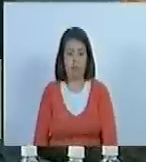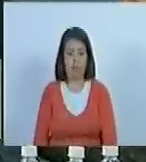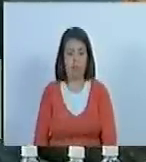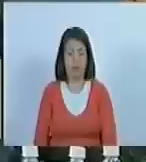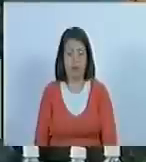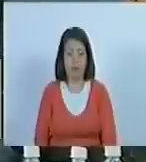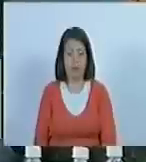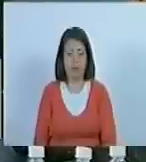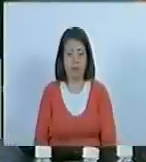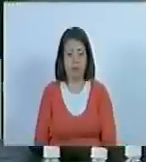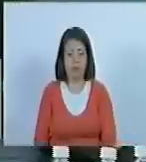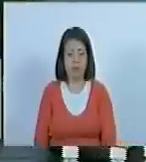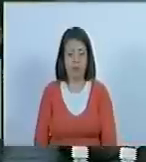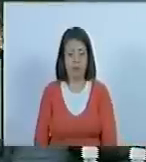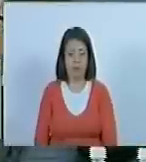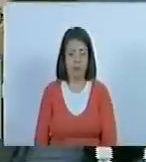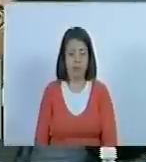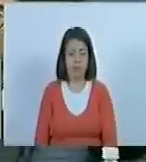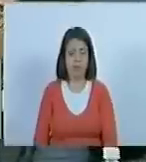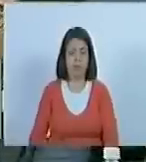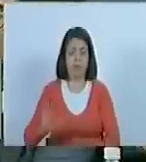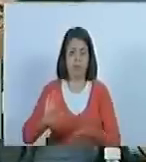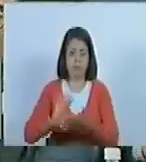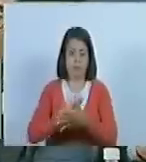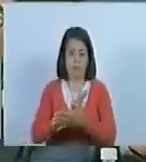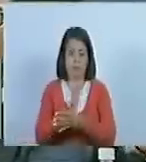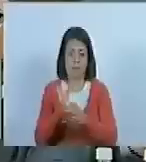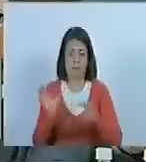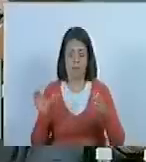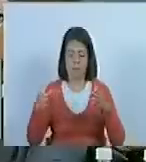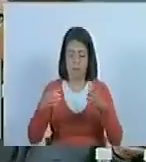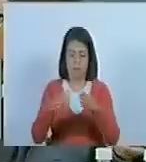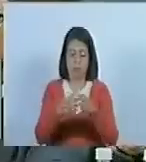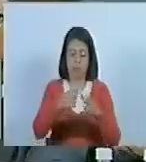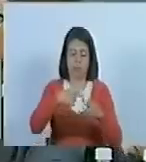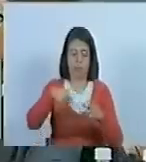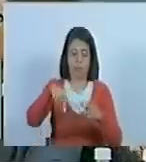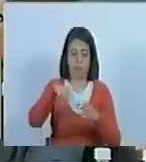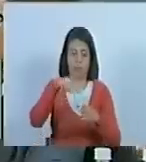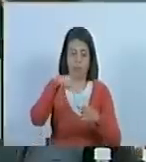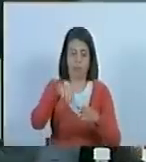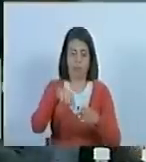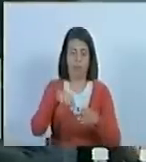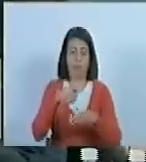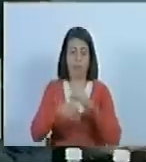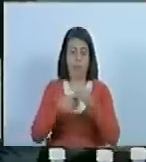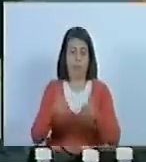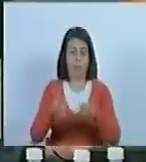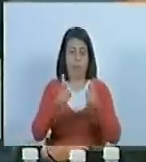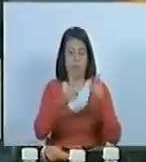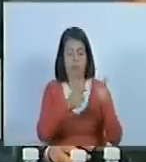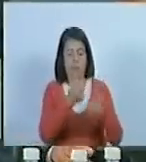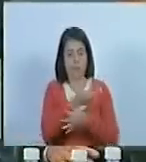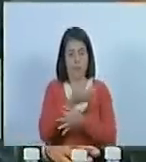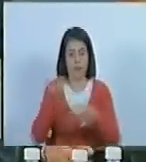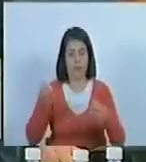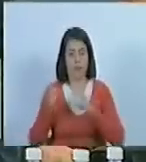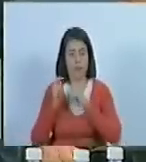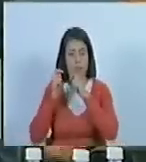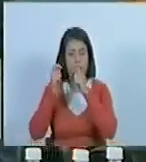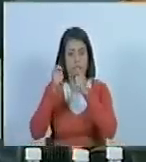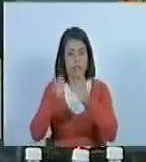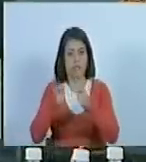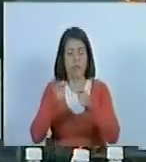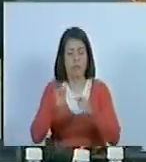que es acabar con la centralización para que se permita el correcto